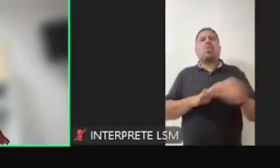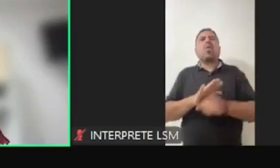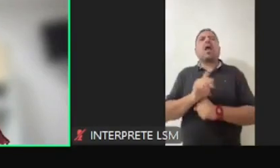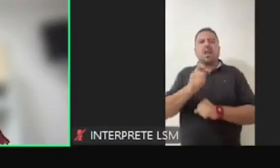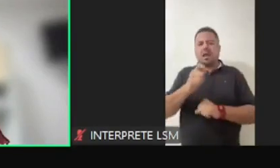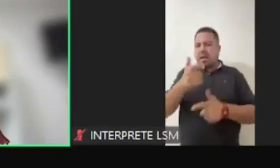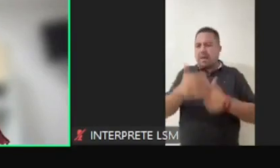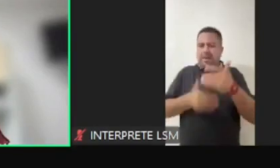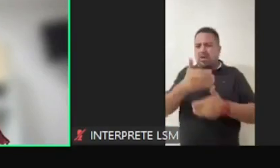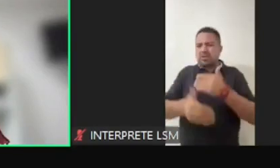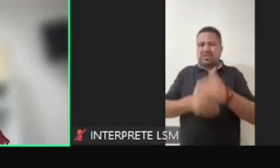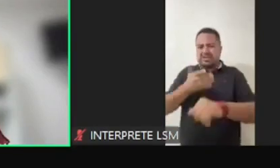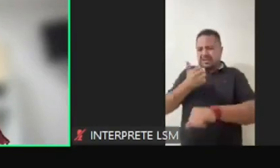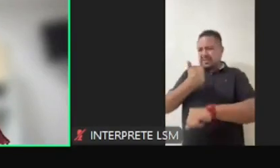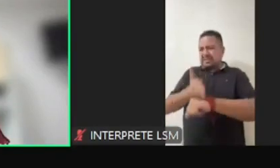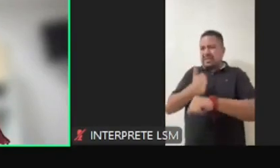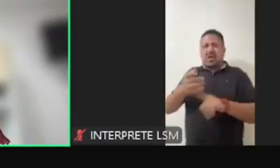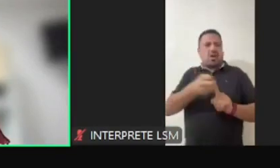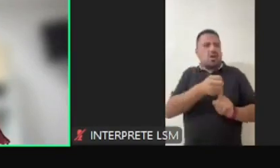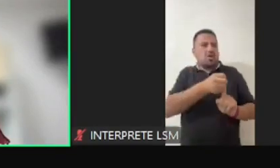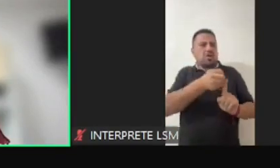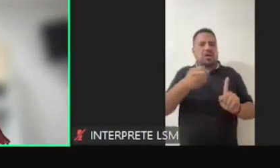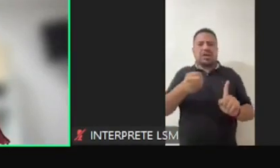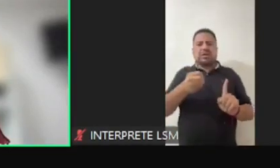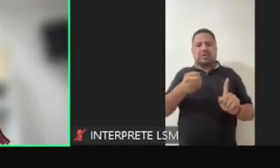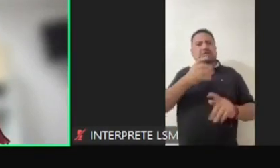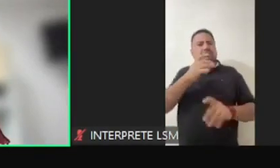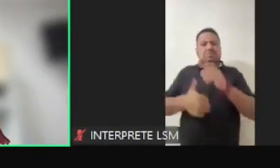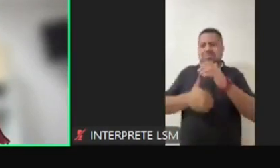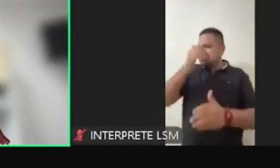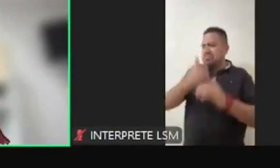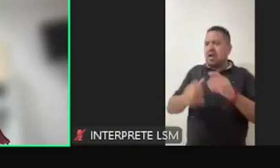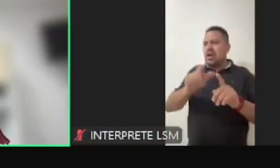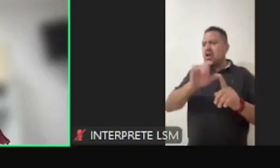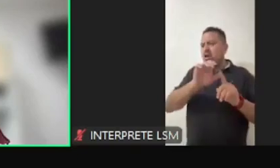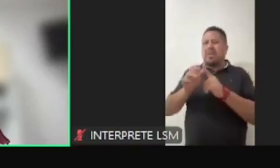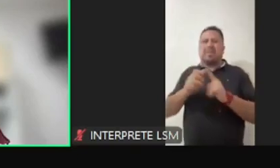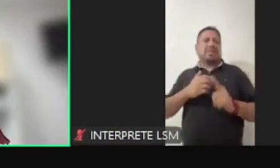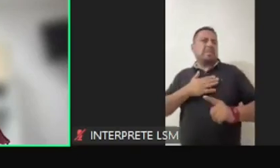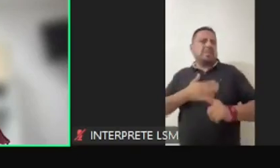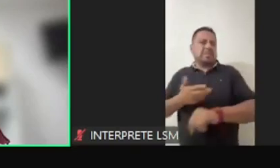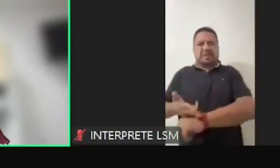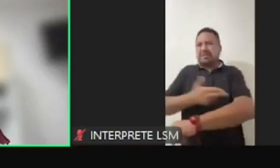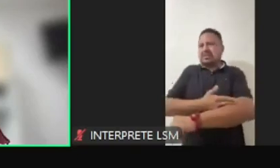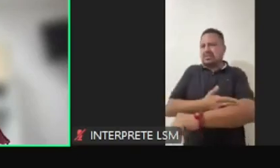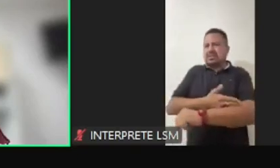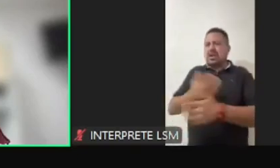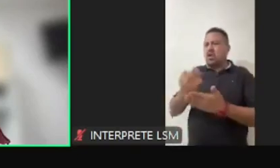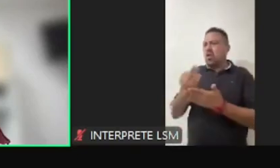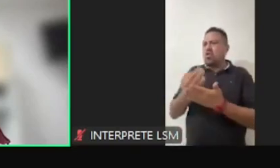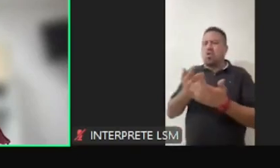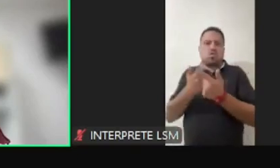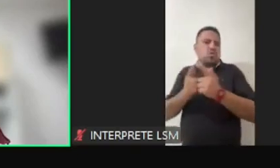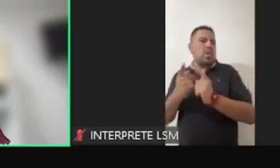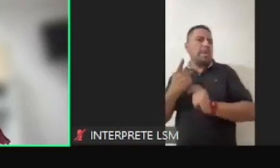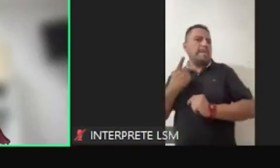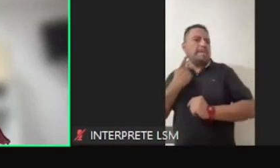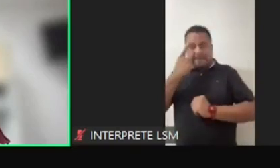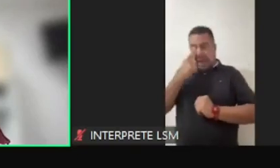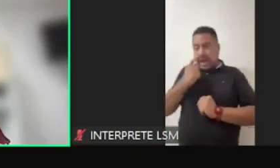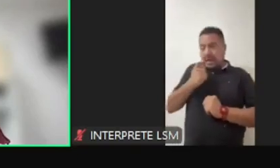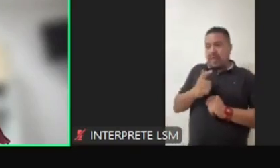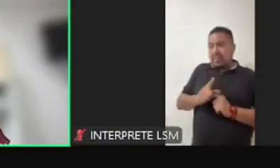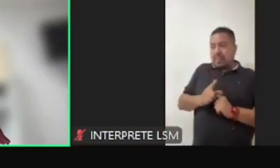procedimiento sancionador ordinario se conina a la Comisión Nacional de honestidad y Justicia del partido Morena para que en lo